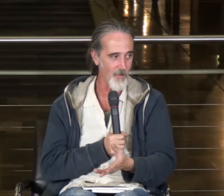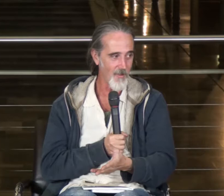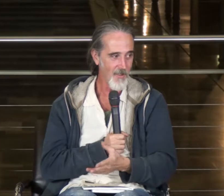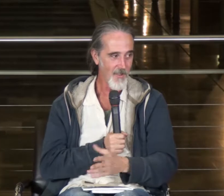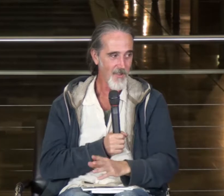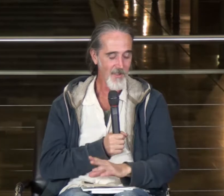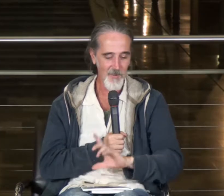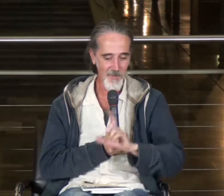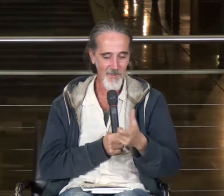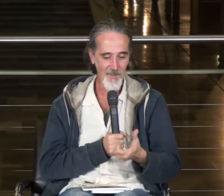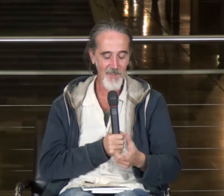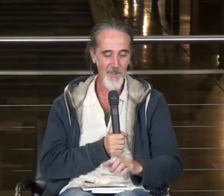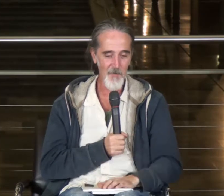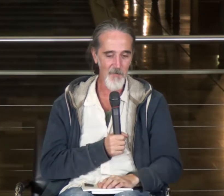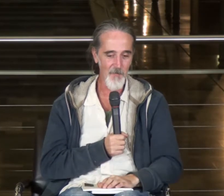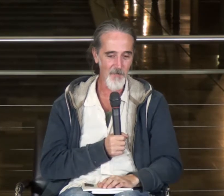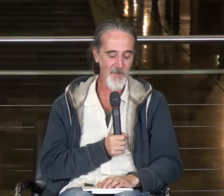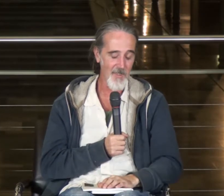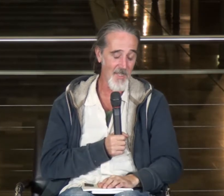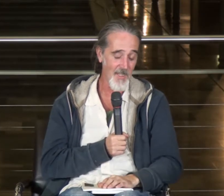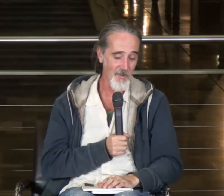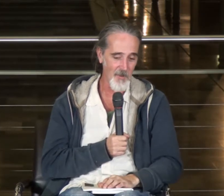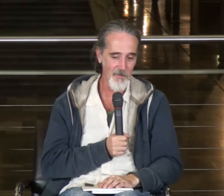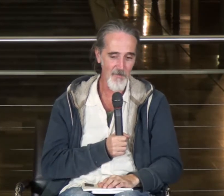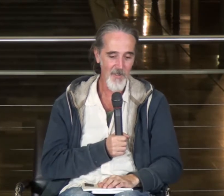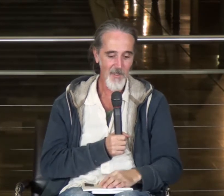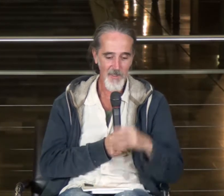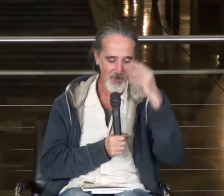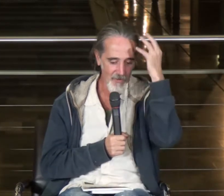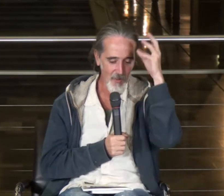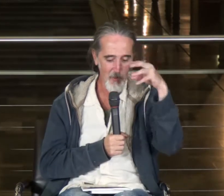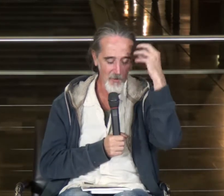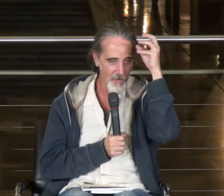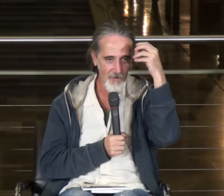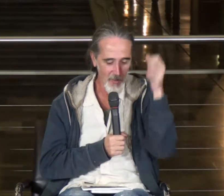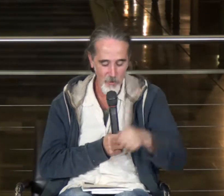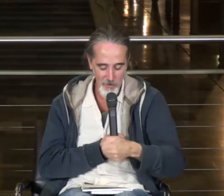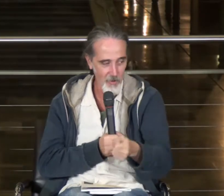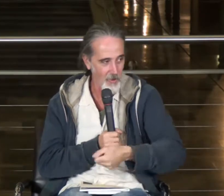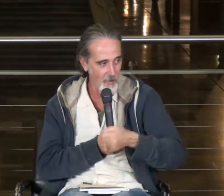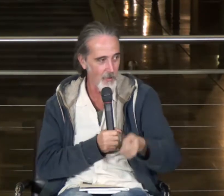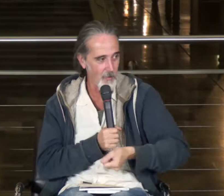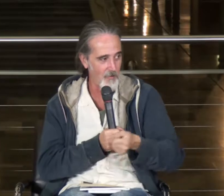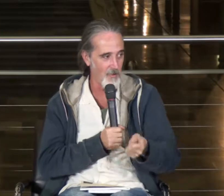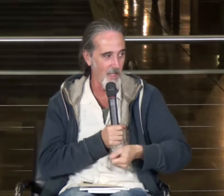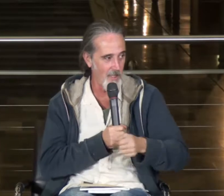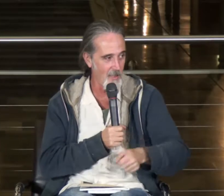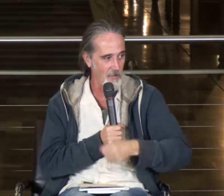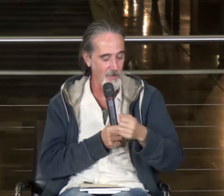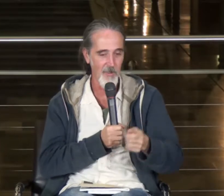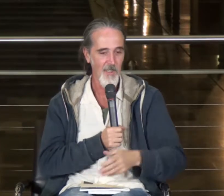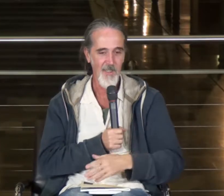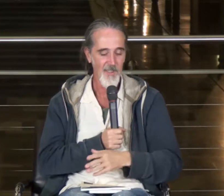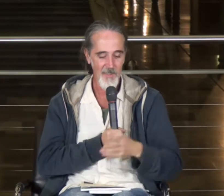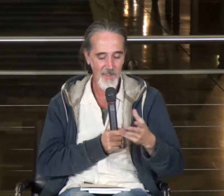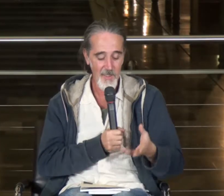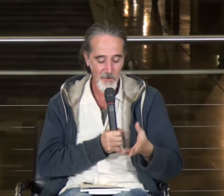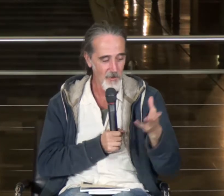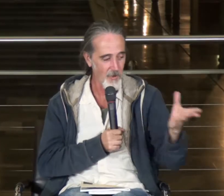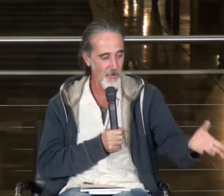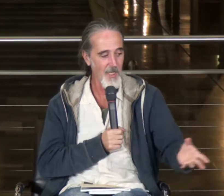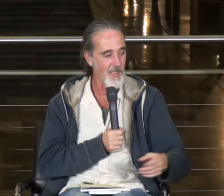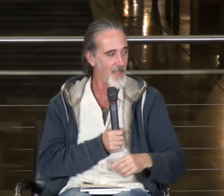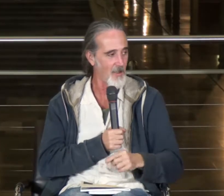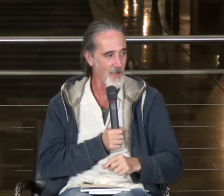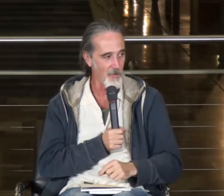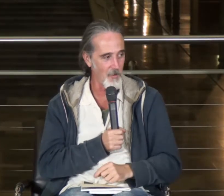adulto entonces tenga razón es así como esa cosa el profesionalismo y en realidad